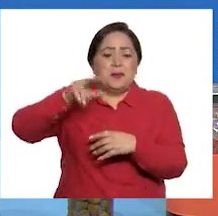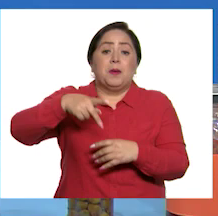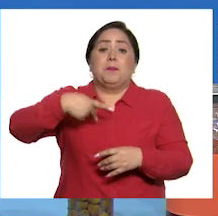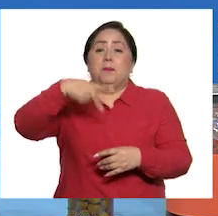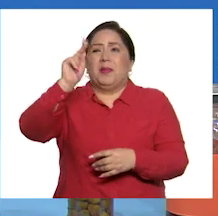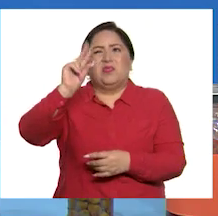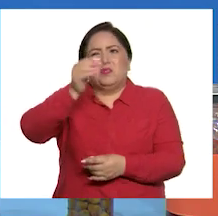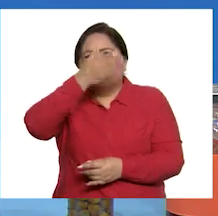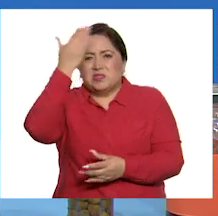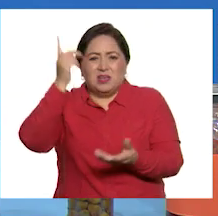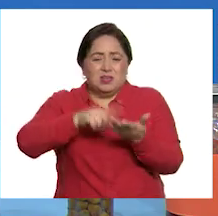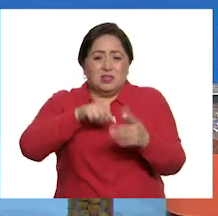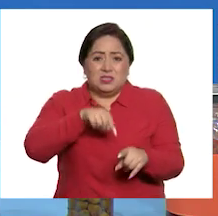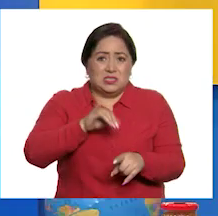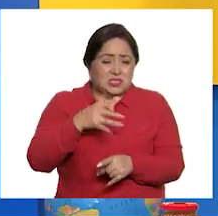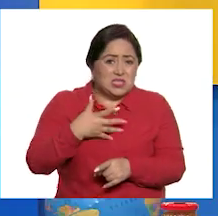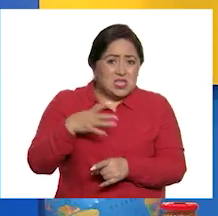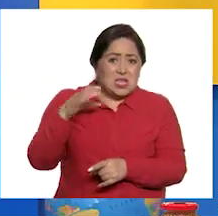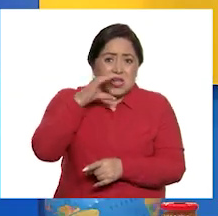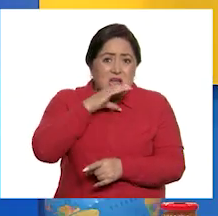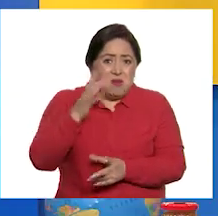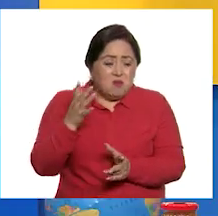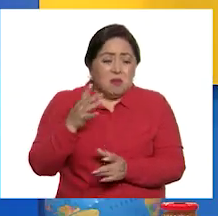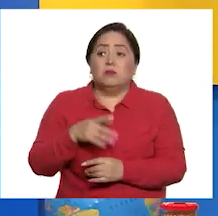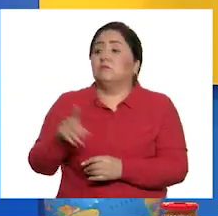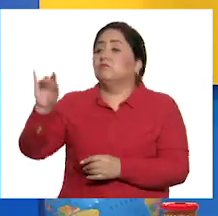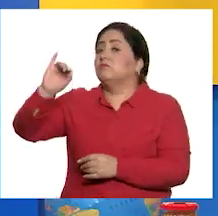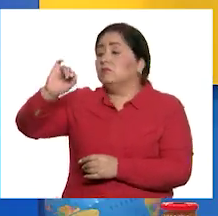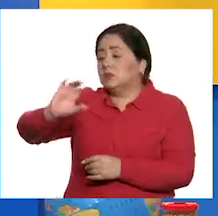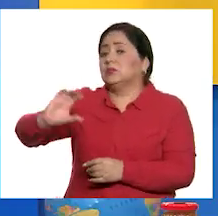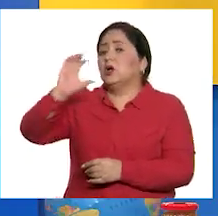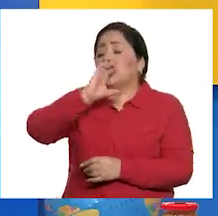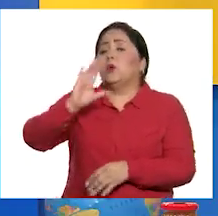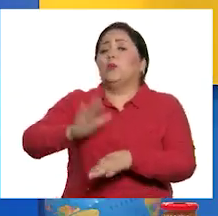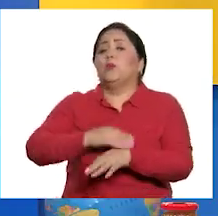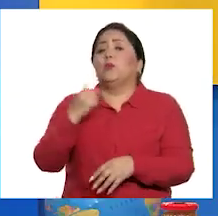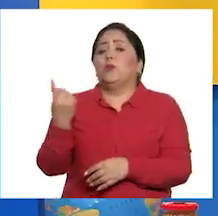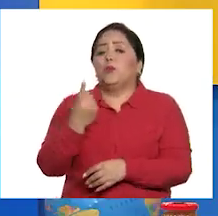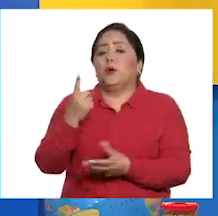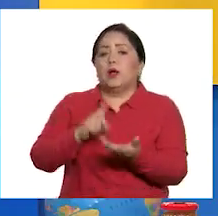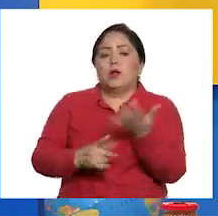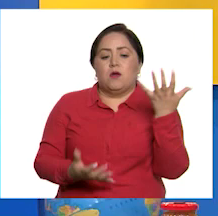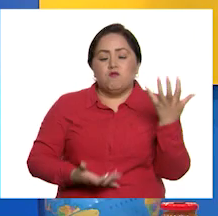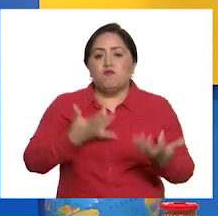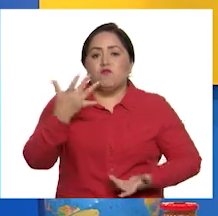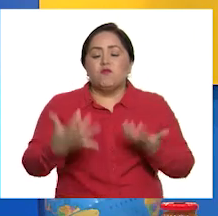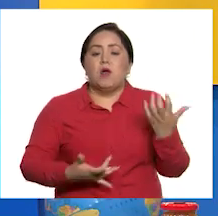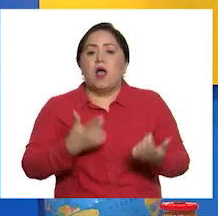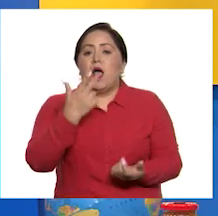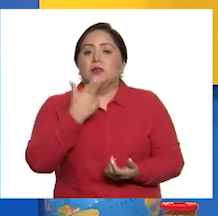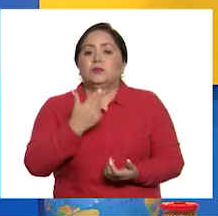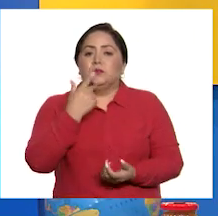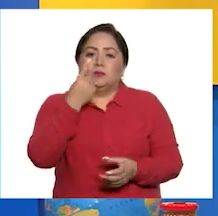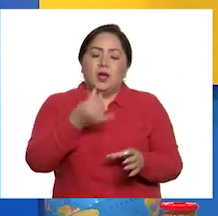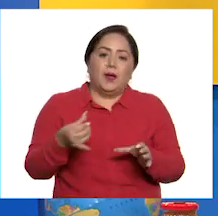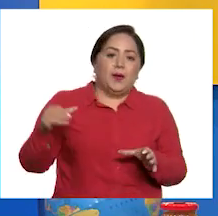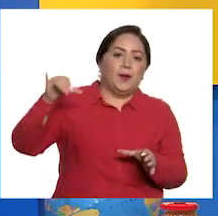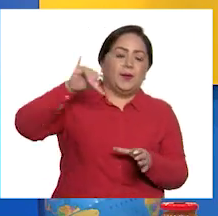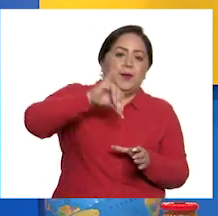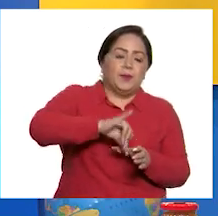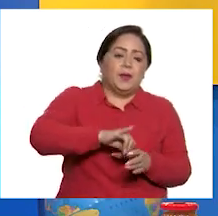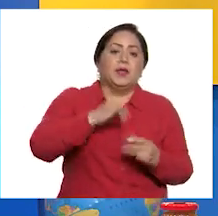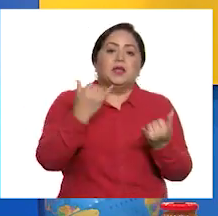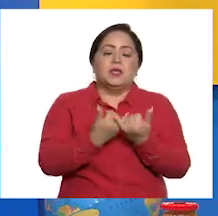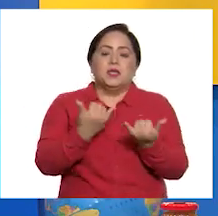su elaboración interviene el calor. Sí, sí interviene el calor, porque se tiene que hervir agua en azúcar para elaborar el almíbar y